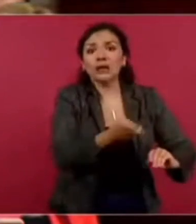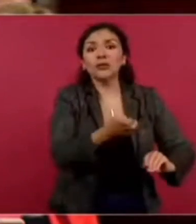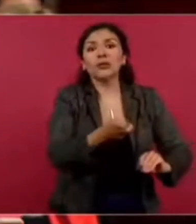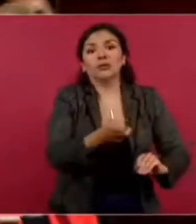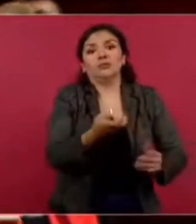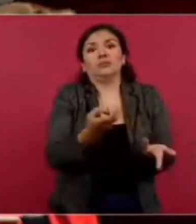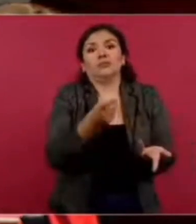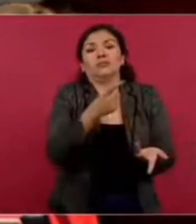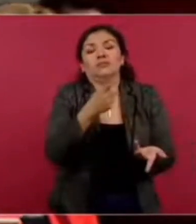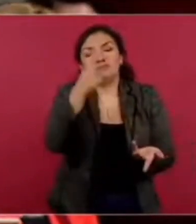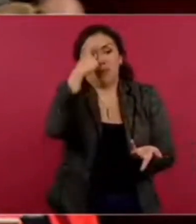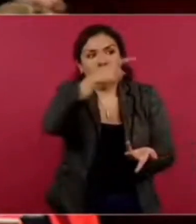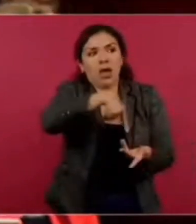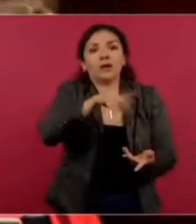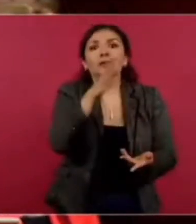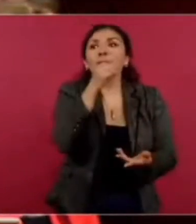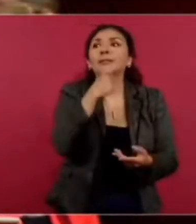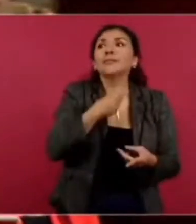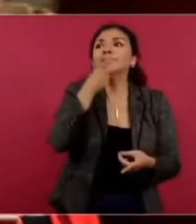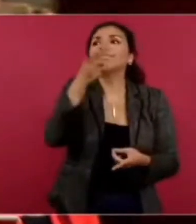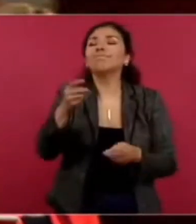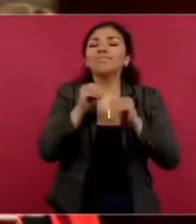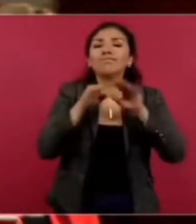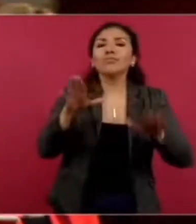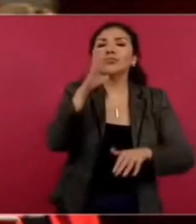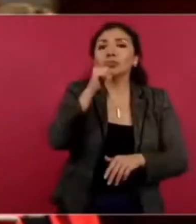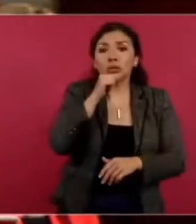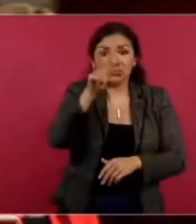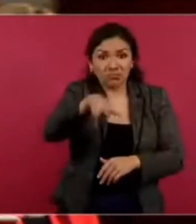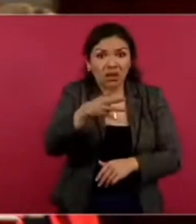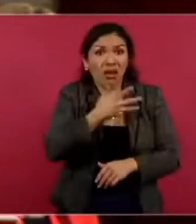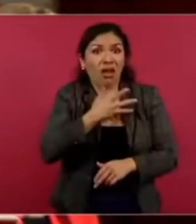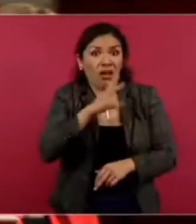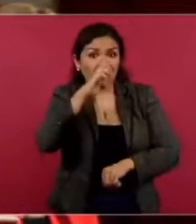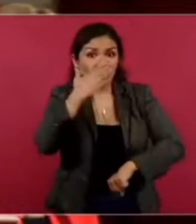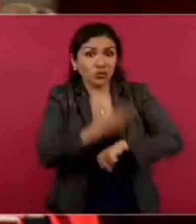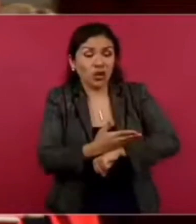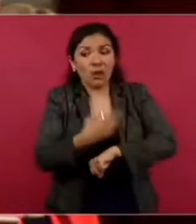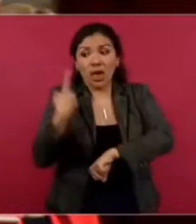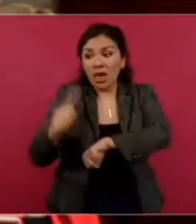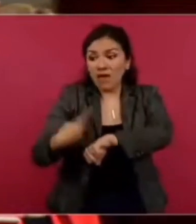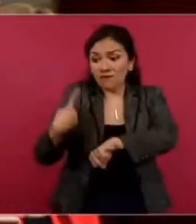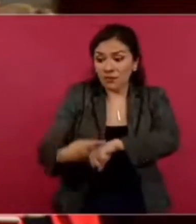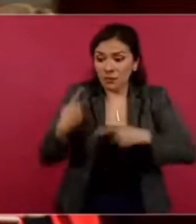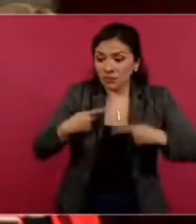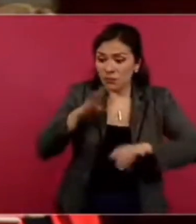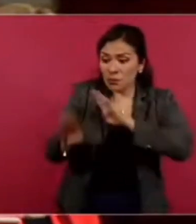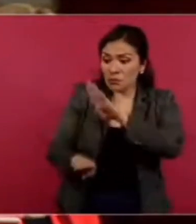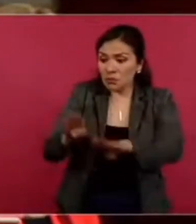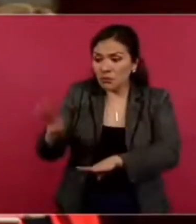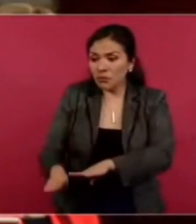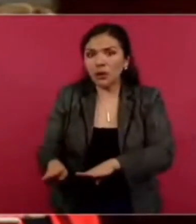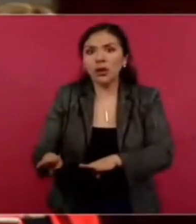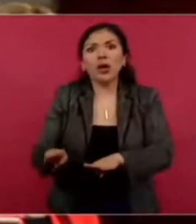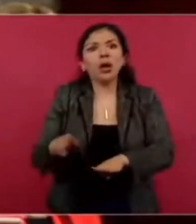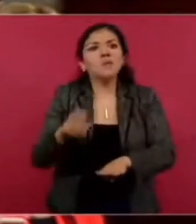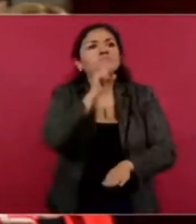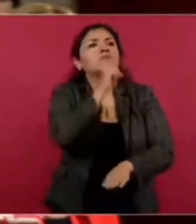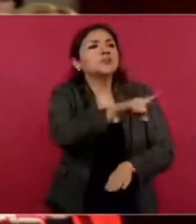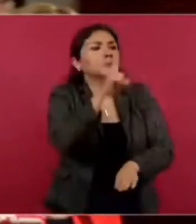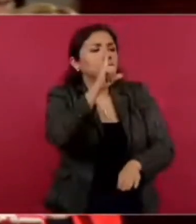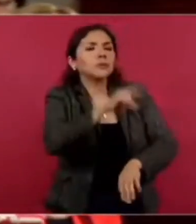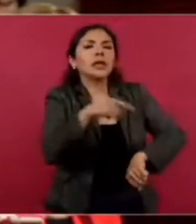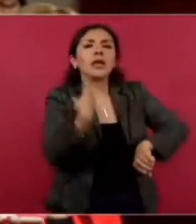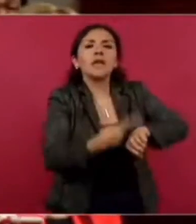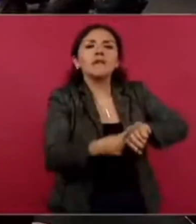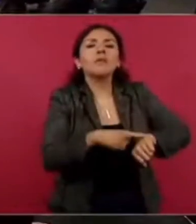cuajara y se conociera que sí existe una correlación entre estas enfermedades terminales terminales y la muerte de las personas que viven en